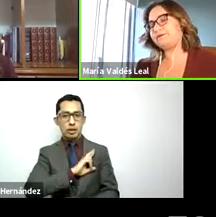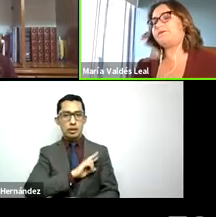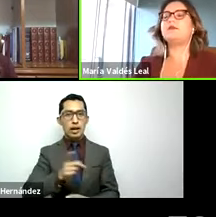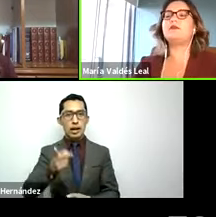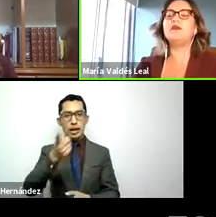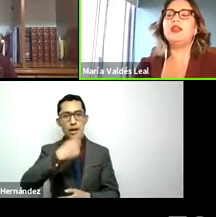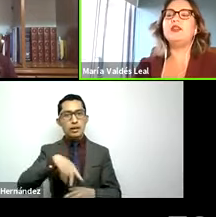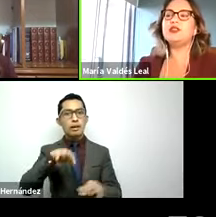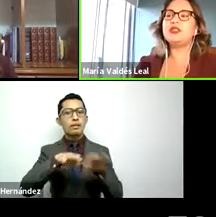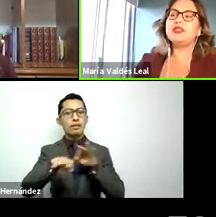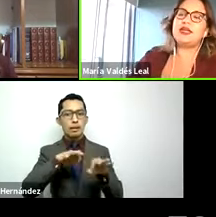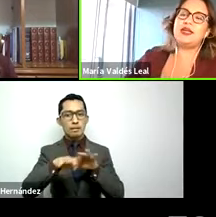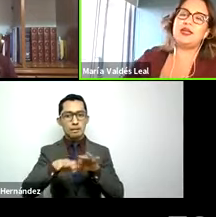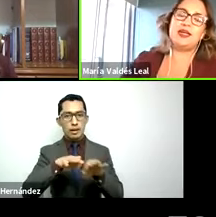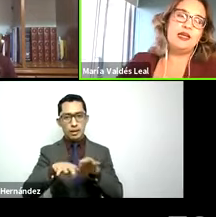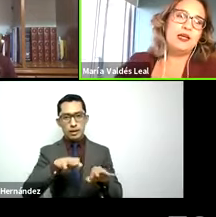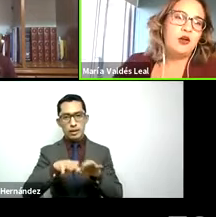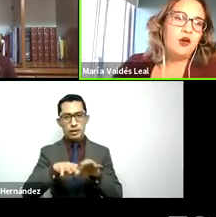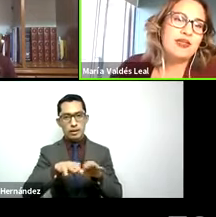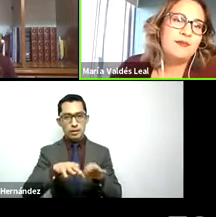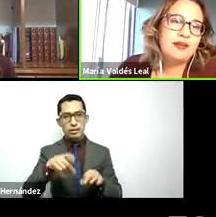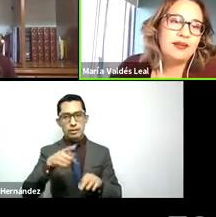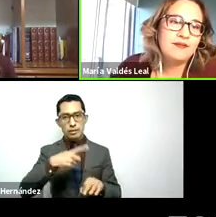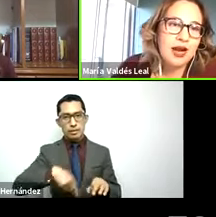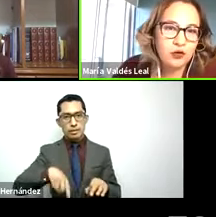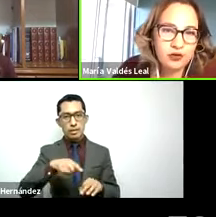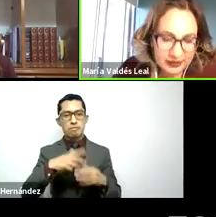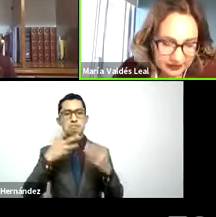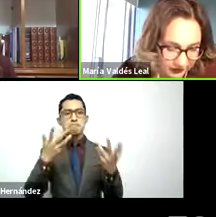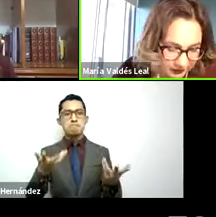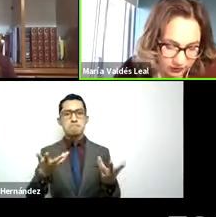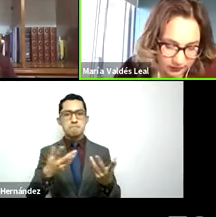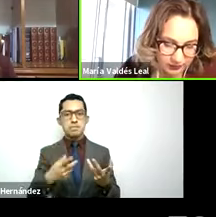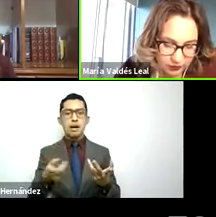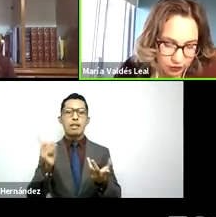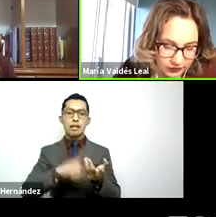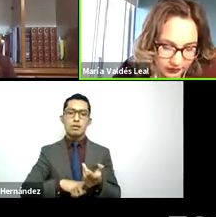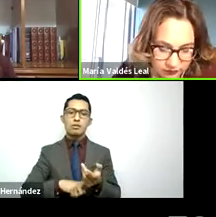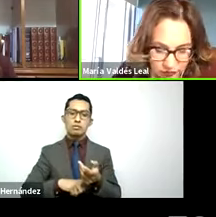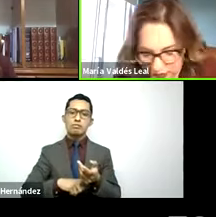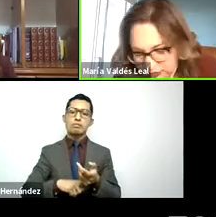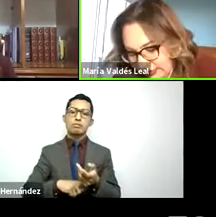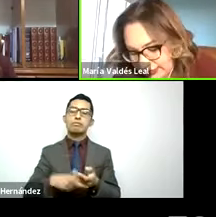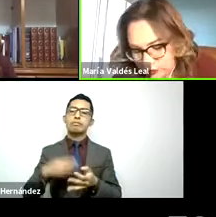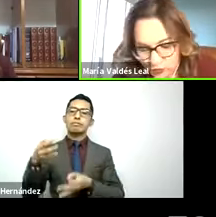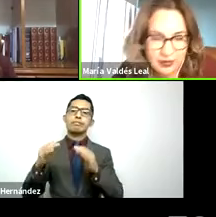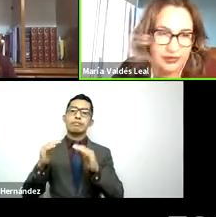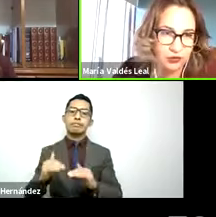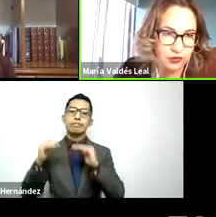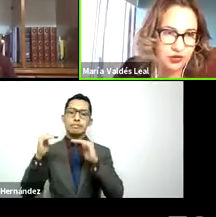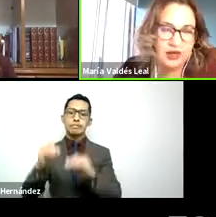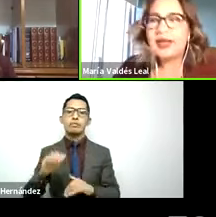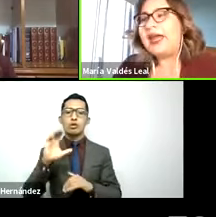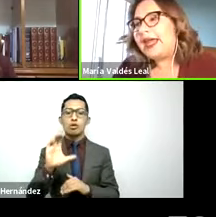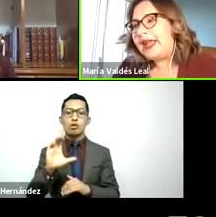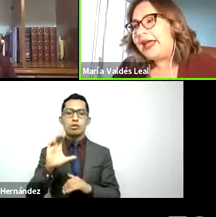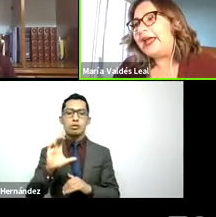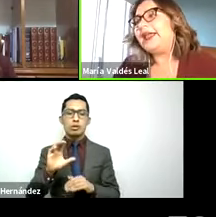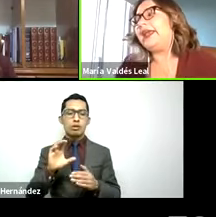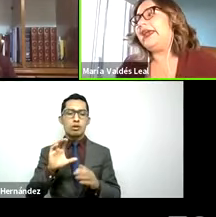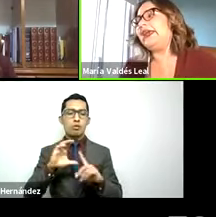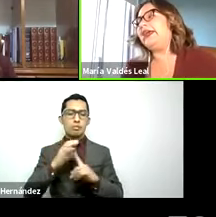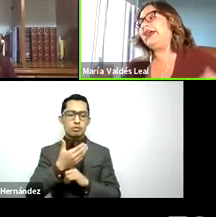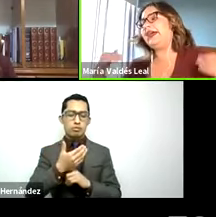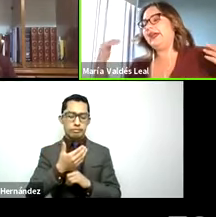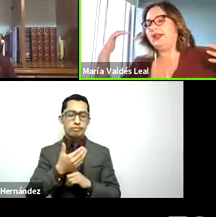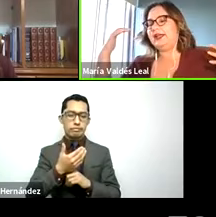trabajan. Entonces, lo que le planteó a la Corte a la Comisión Nacional de Derechos Humanos